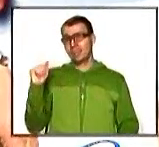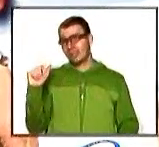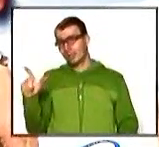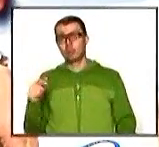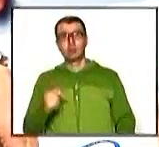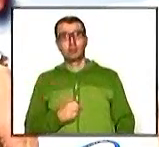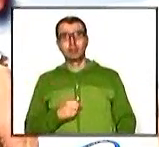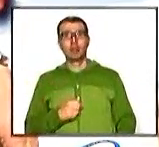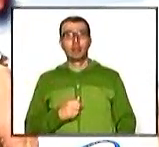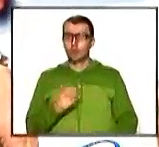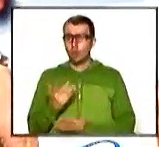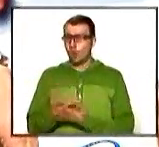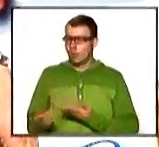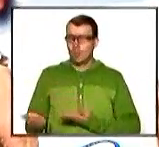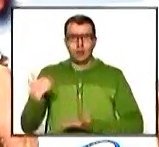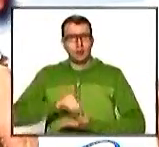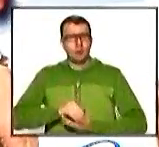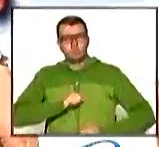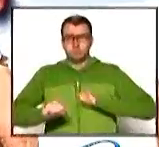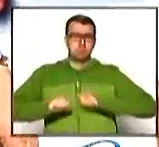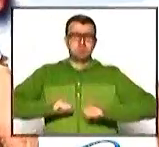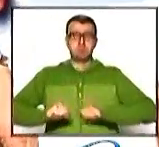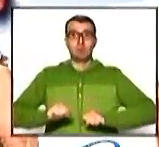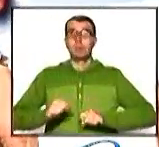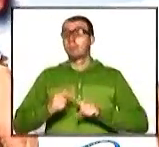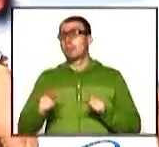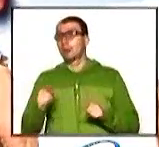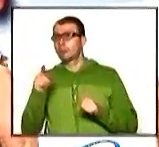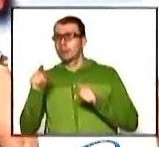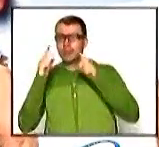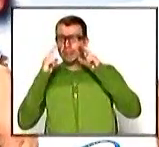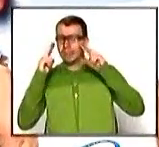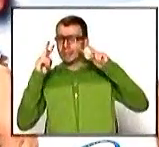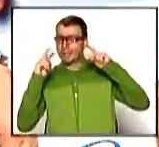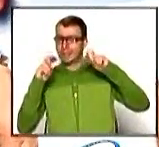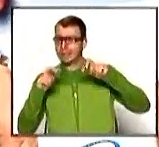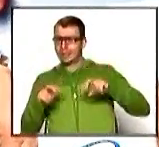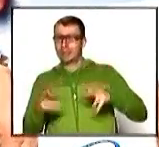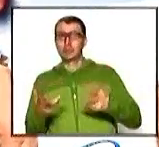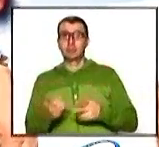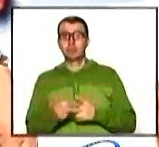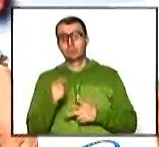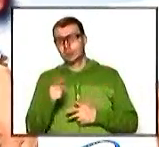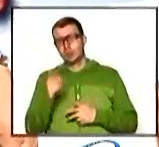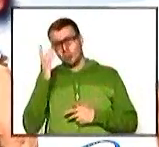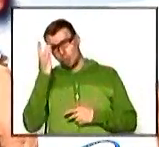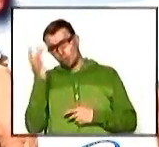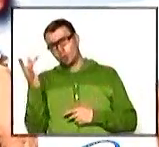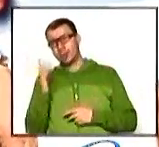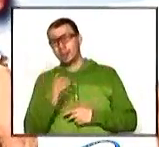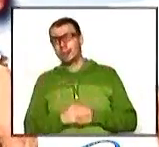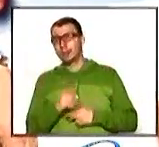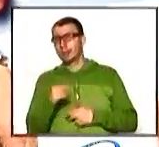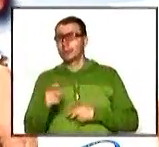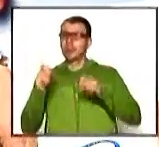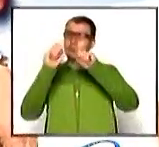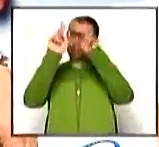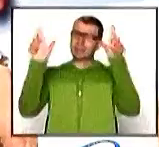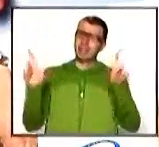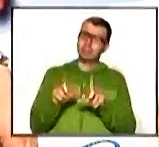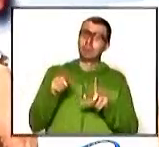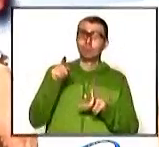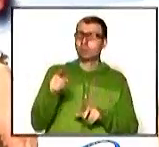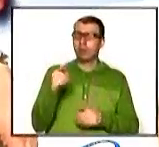Es decir, ahí es que entrar a mirar es el por qué con exámenes usted tiene